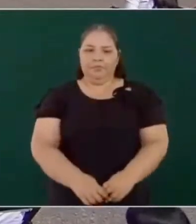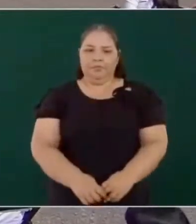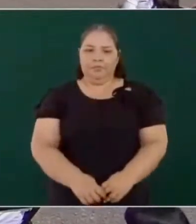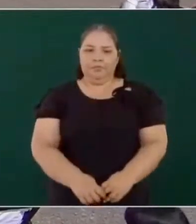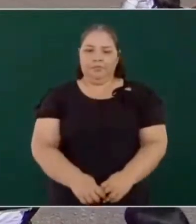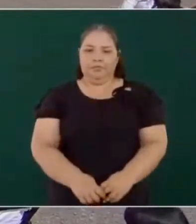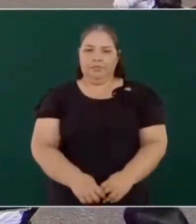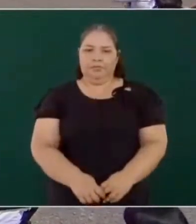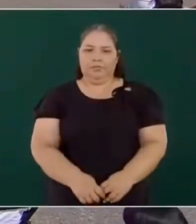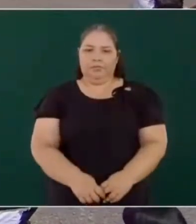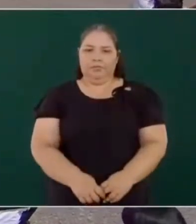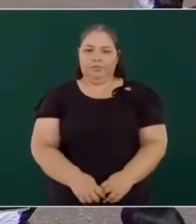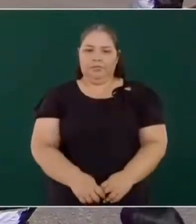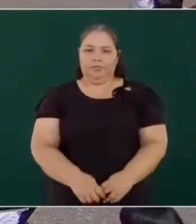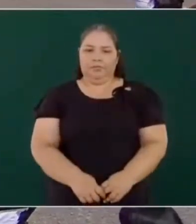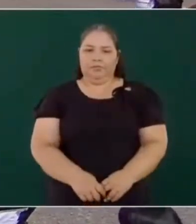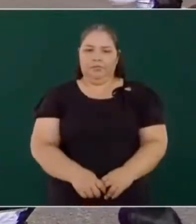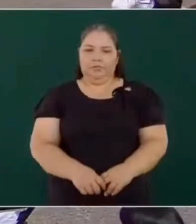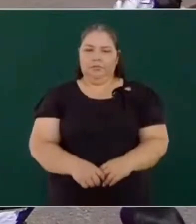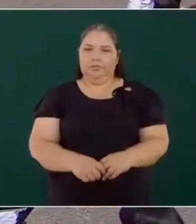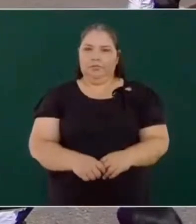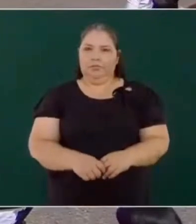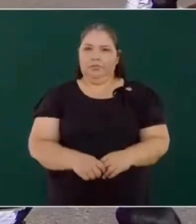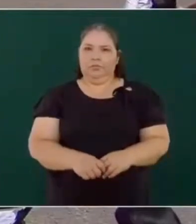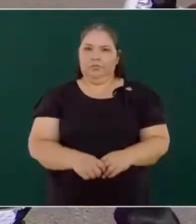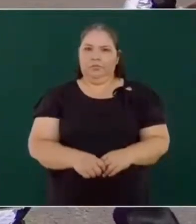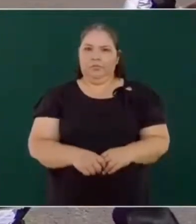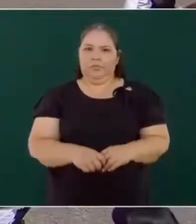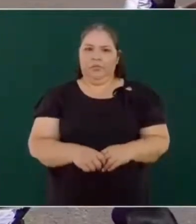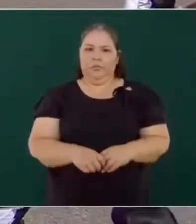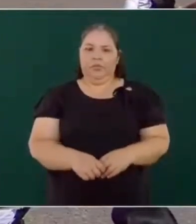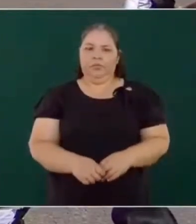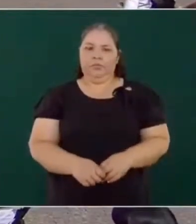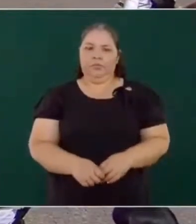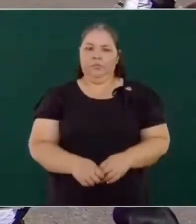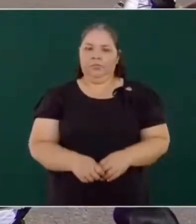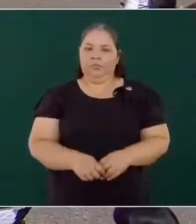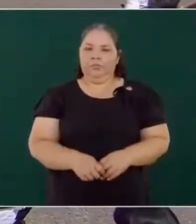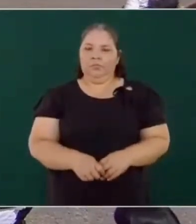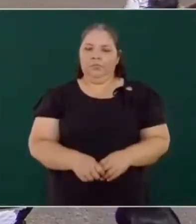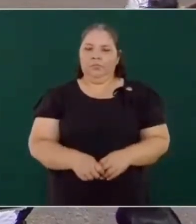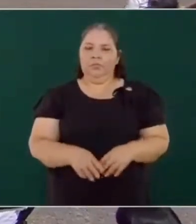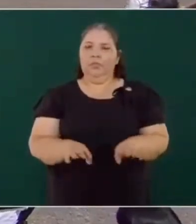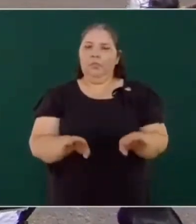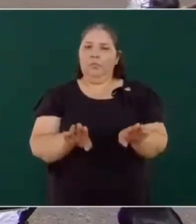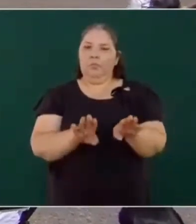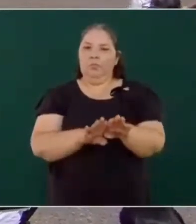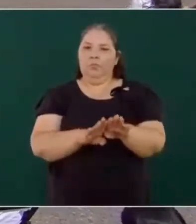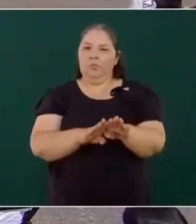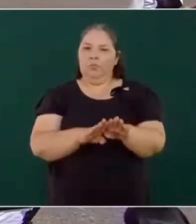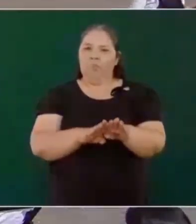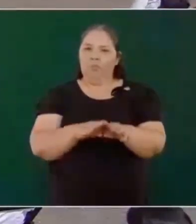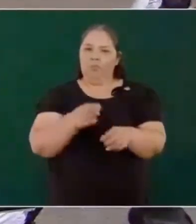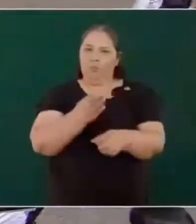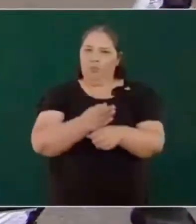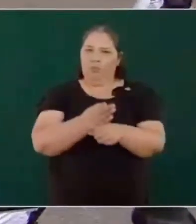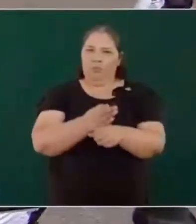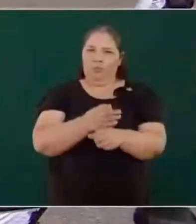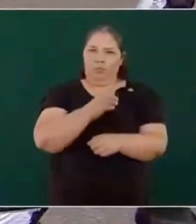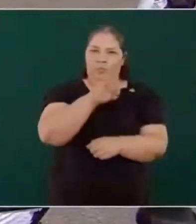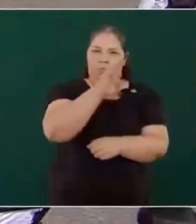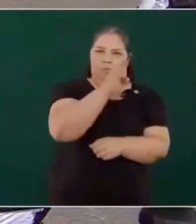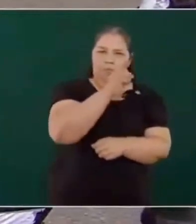no, esta es de cómo estamos actualmente, de enero a